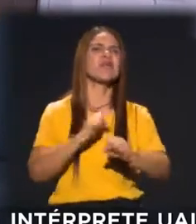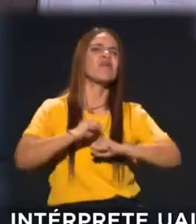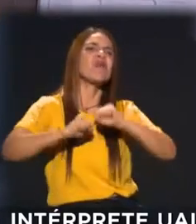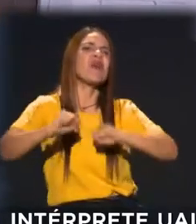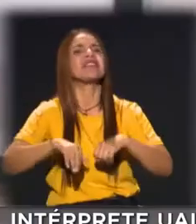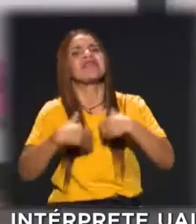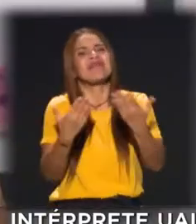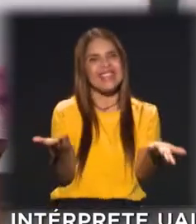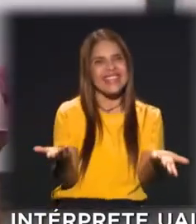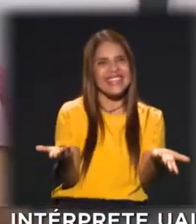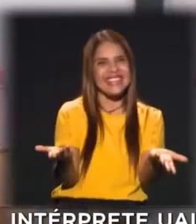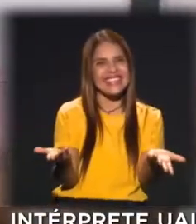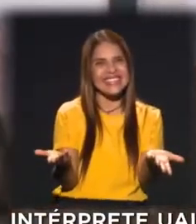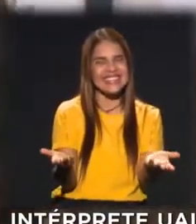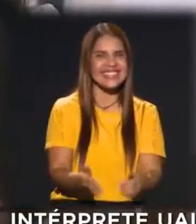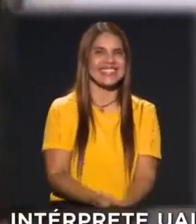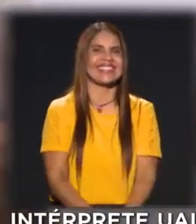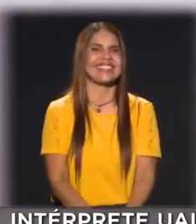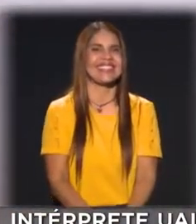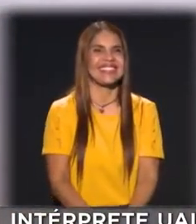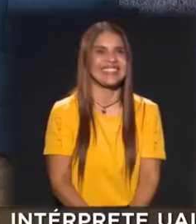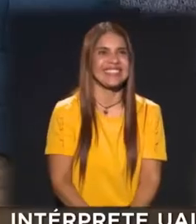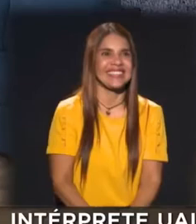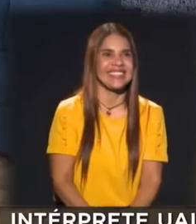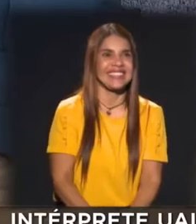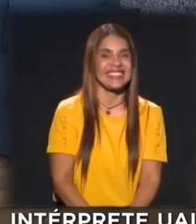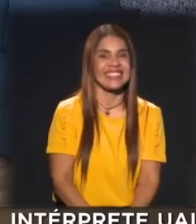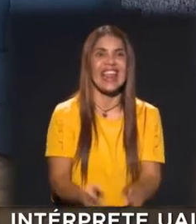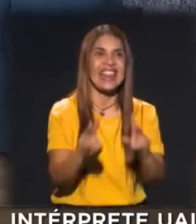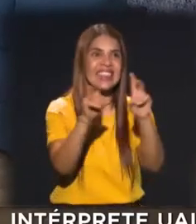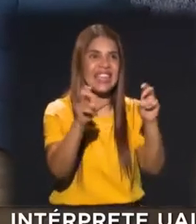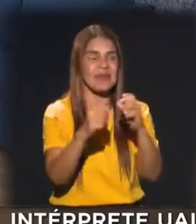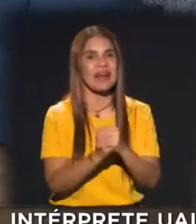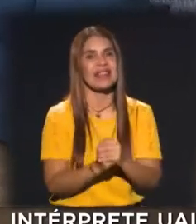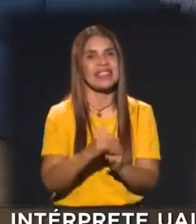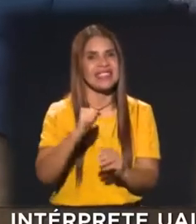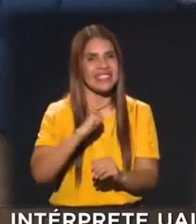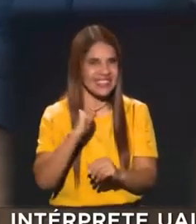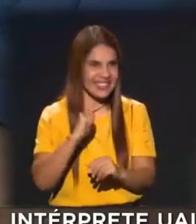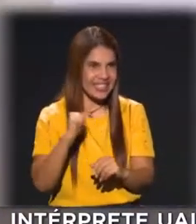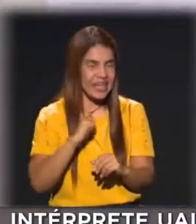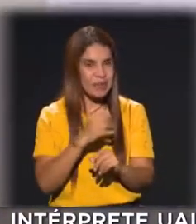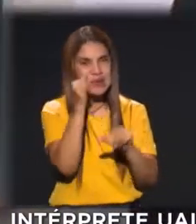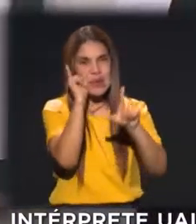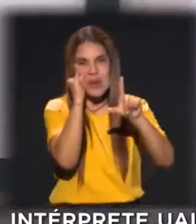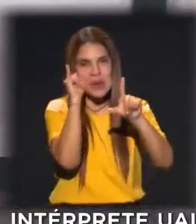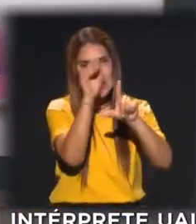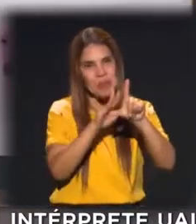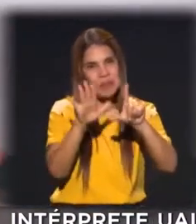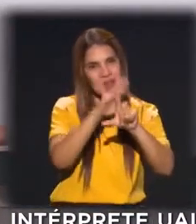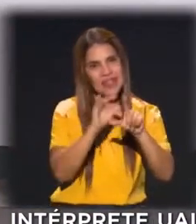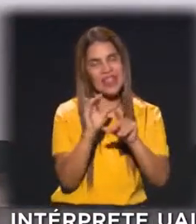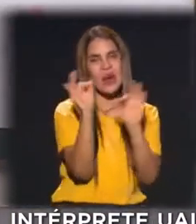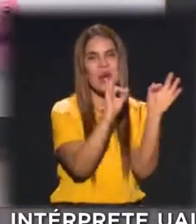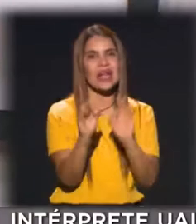pues. Bueno. Profe, hablando de esto, les cuento que tenemos un video que nos preparó